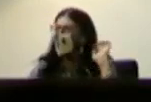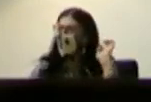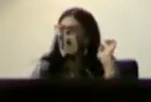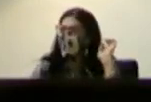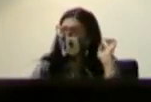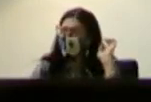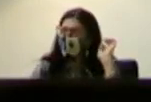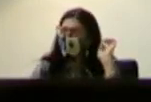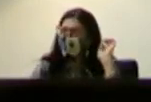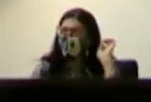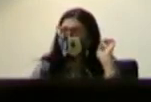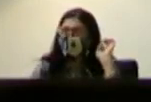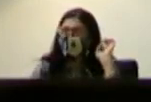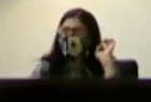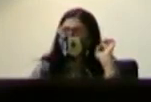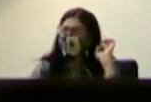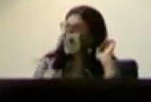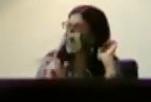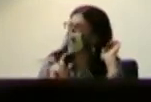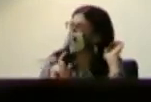preguntarle si que necesita? Sí, sí.